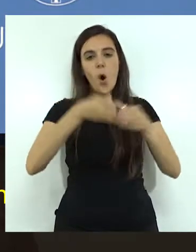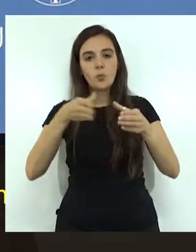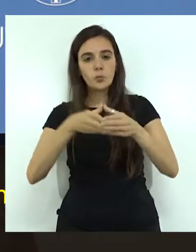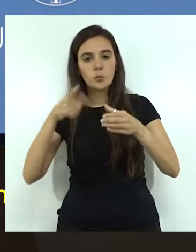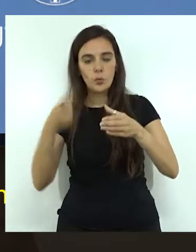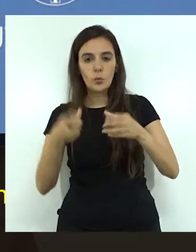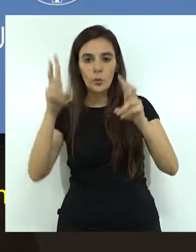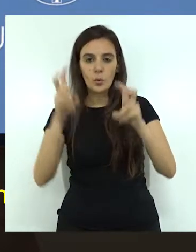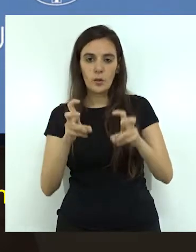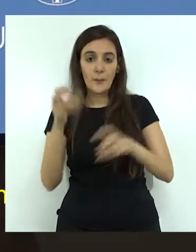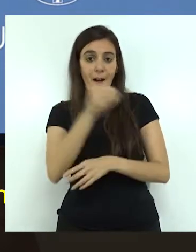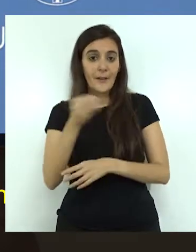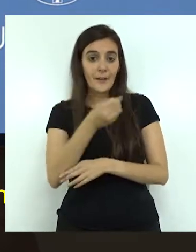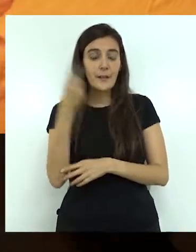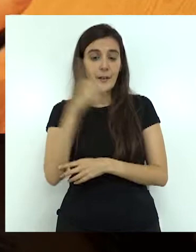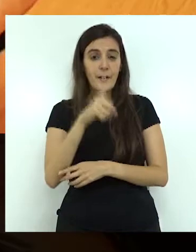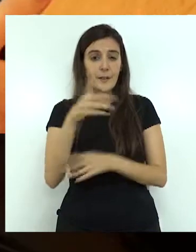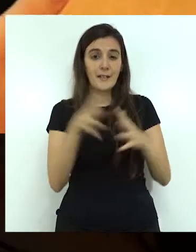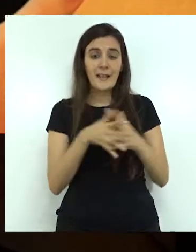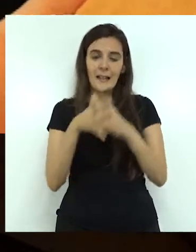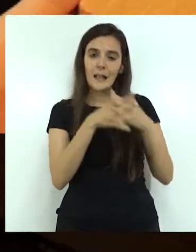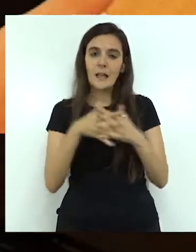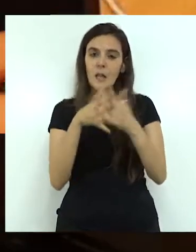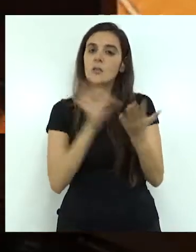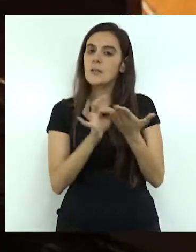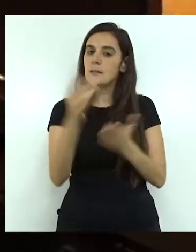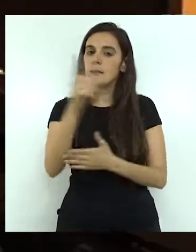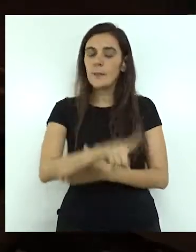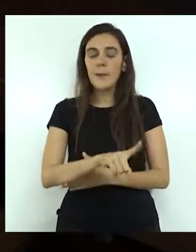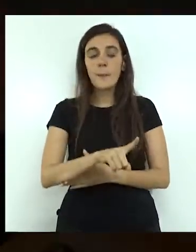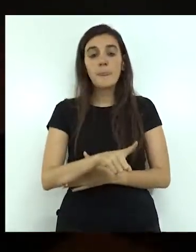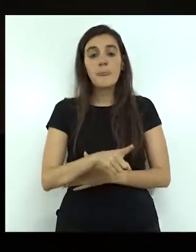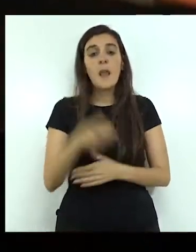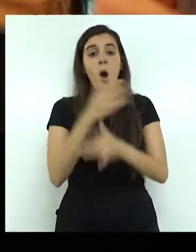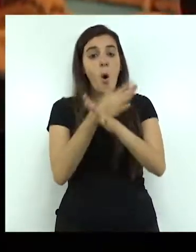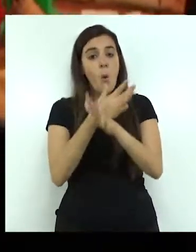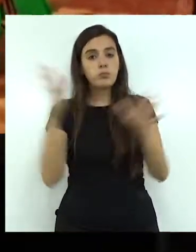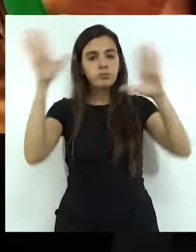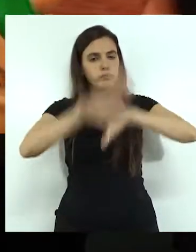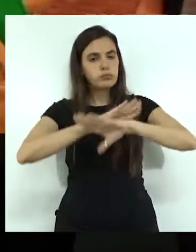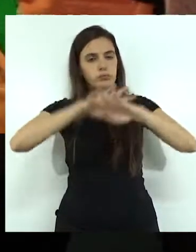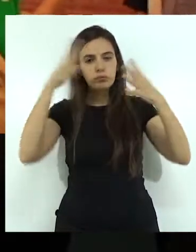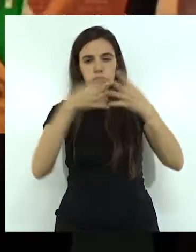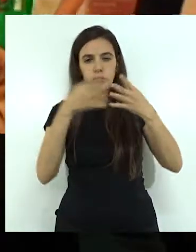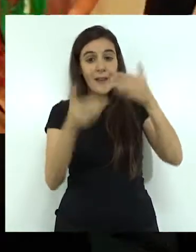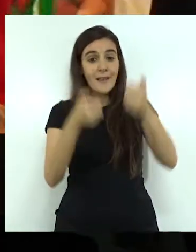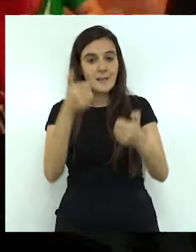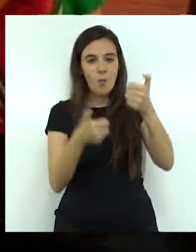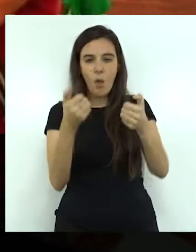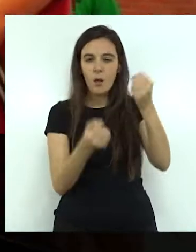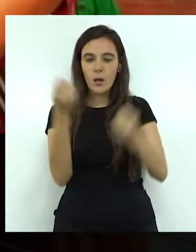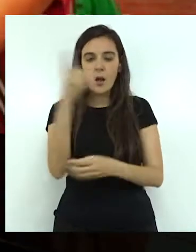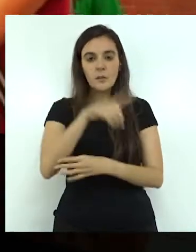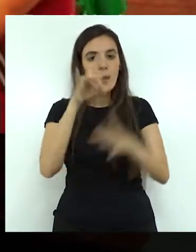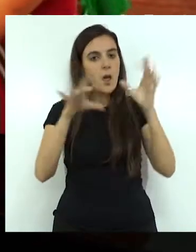league of legends y fornet también habrán torneos nocturnos de realidad virtual y simuladores de carreras así como actividades